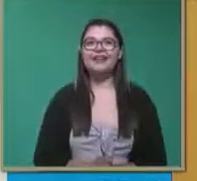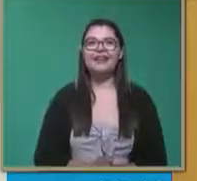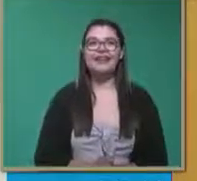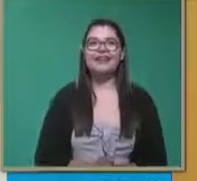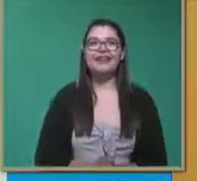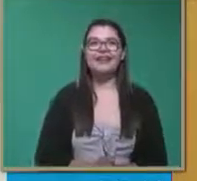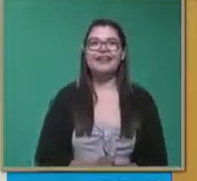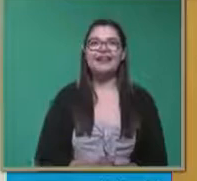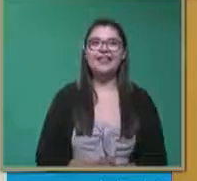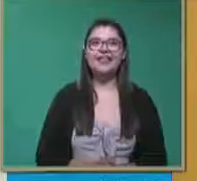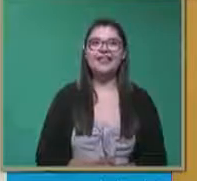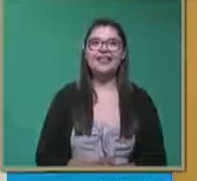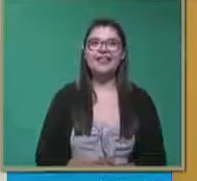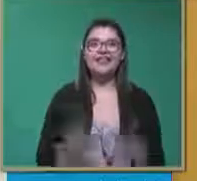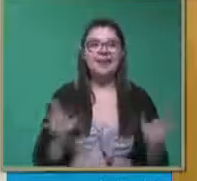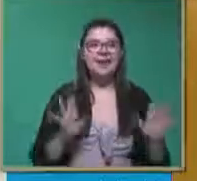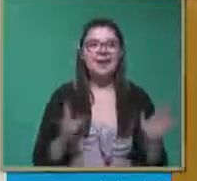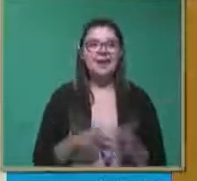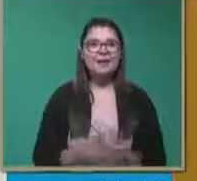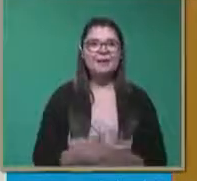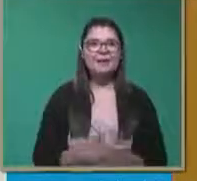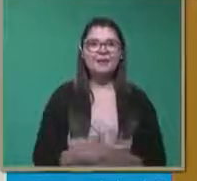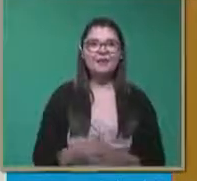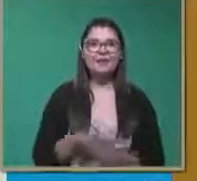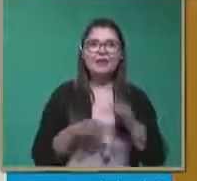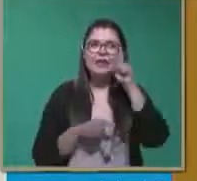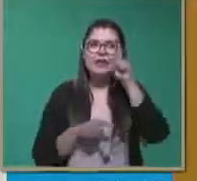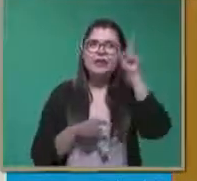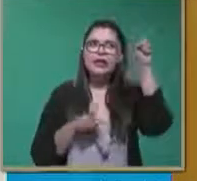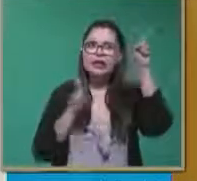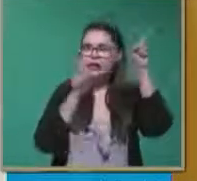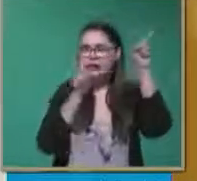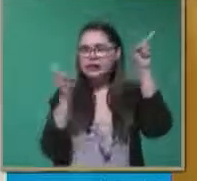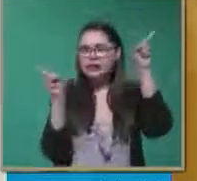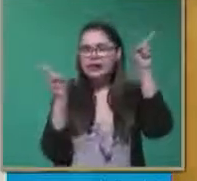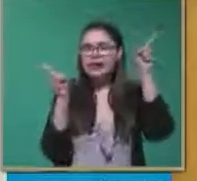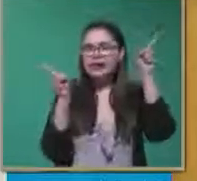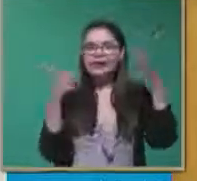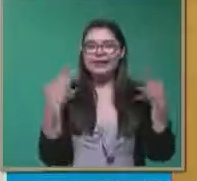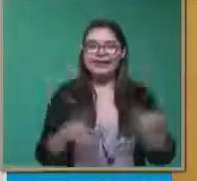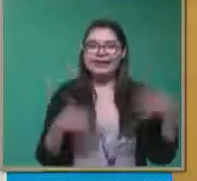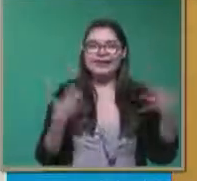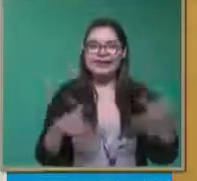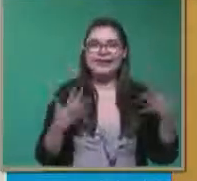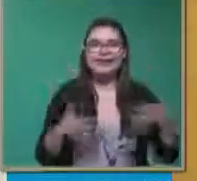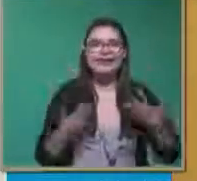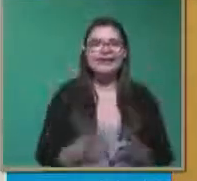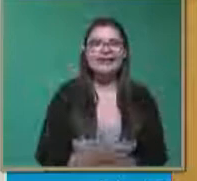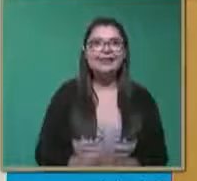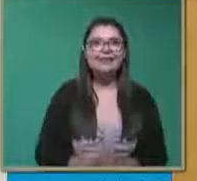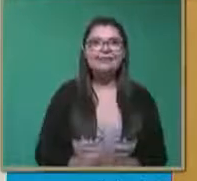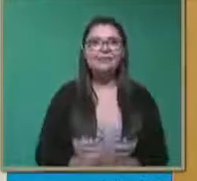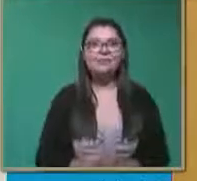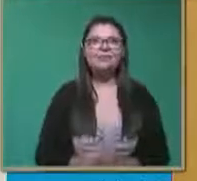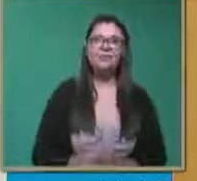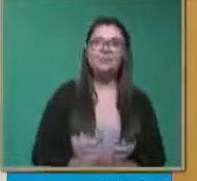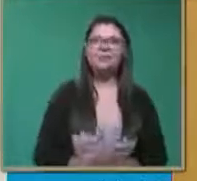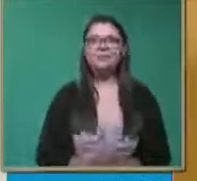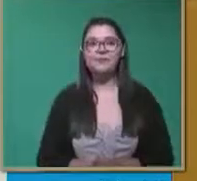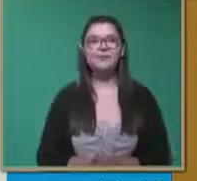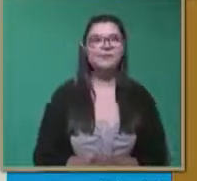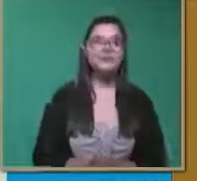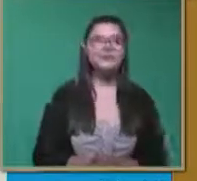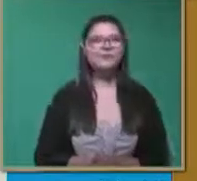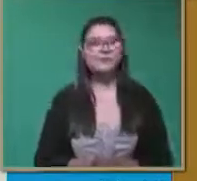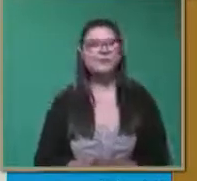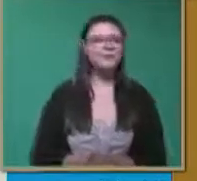Ay, ¿por qué? Y los lentes, el bigote. ¿Bigote? No sé ni cómo los estoy agarrando, yo nada más los estoy tomando.